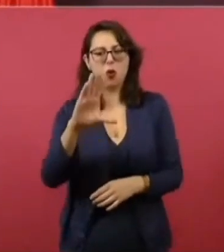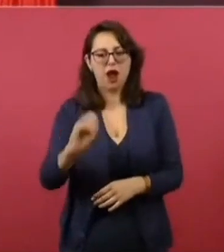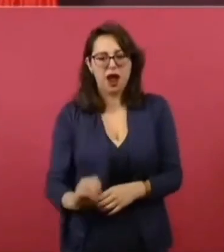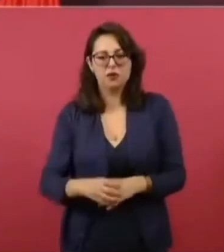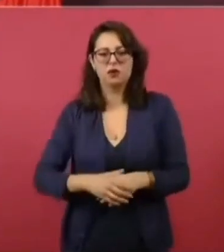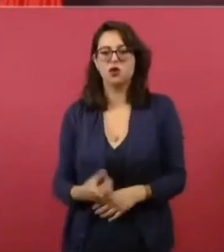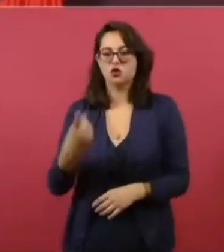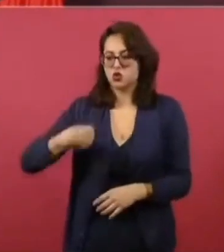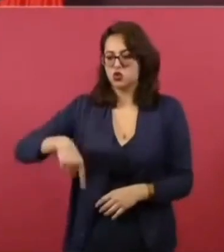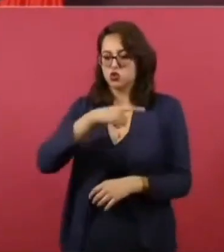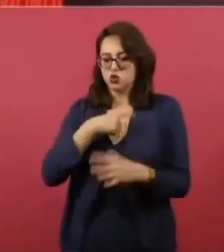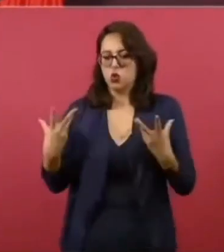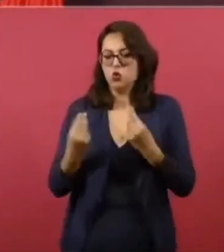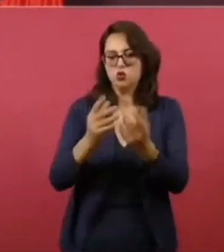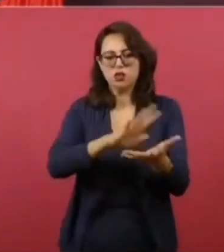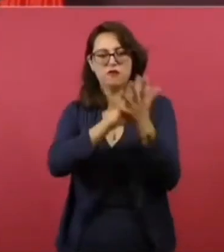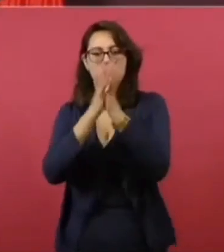¿Con quién transformar?